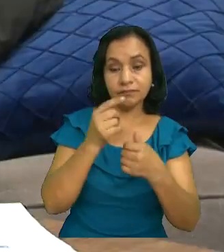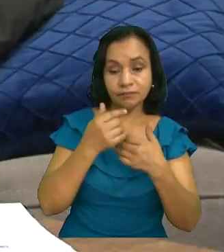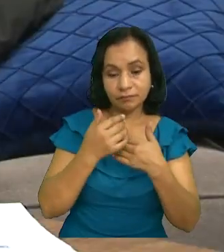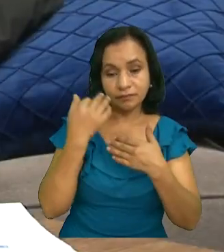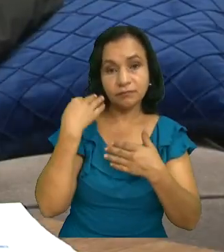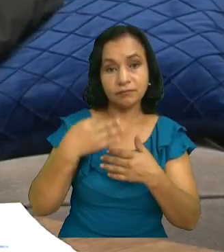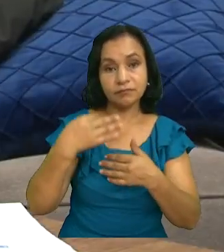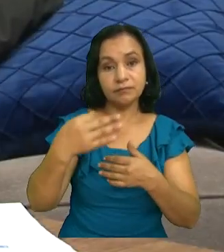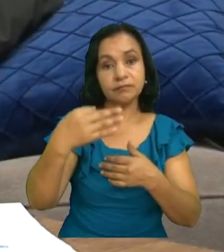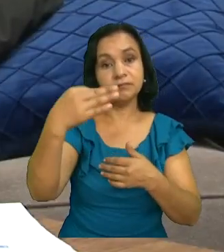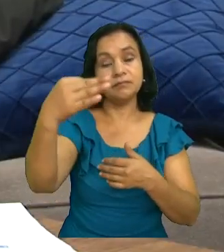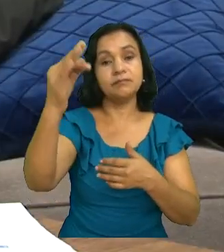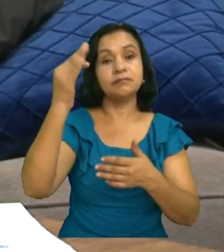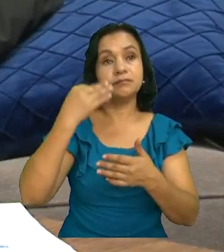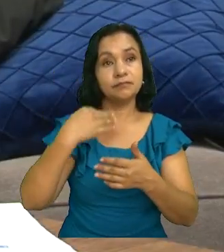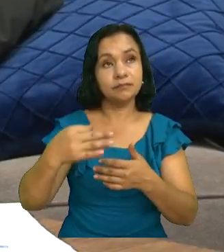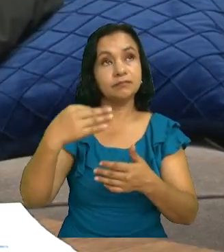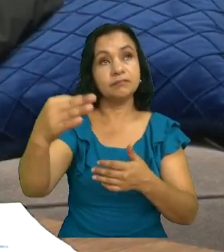van,